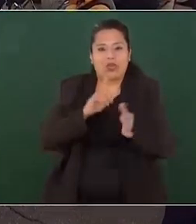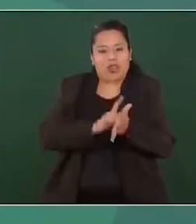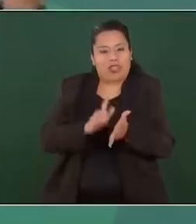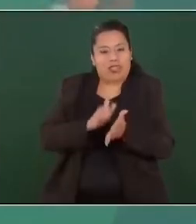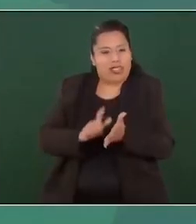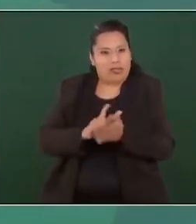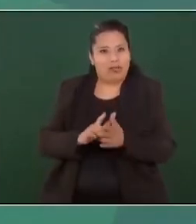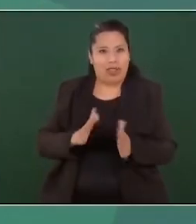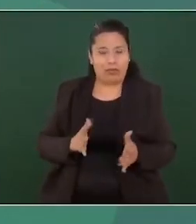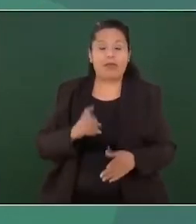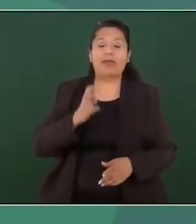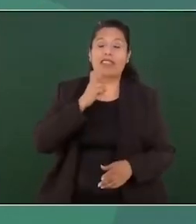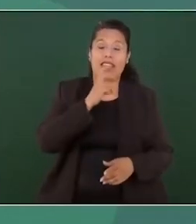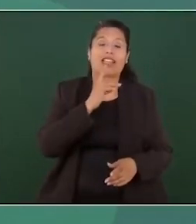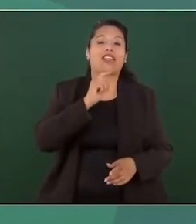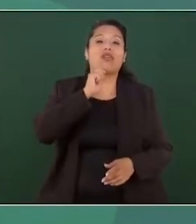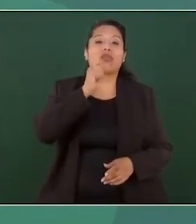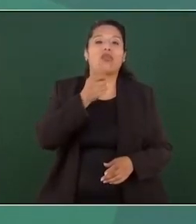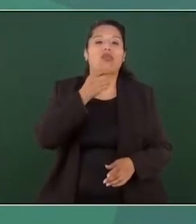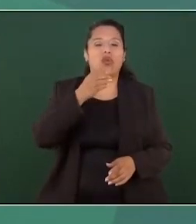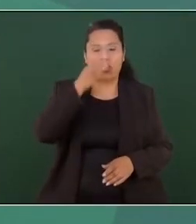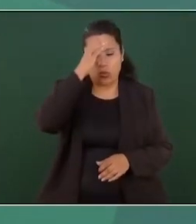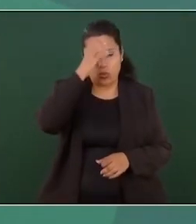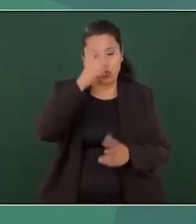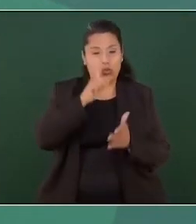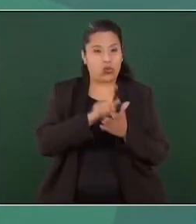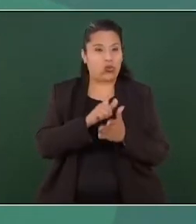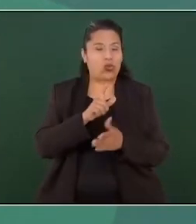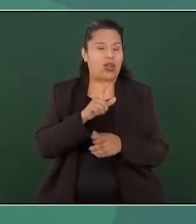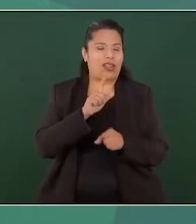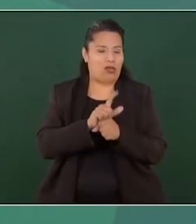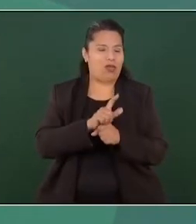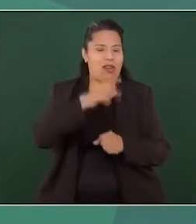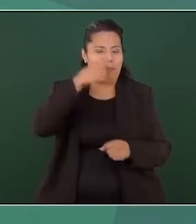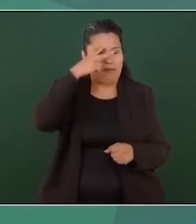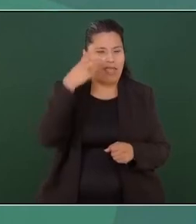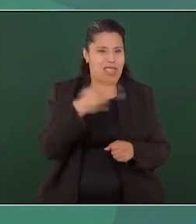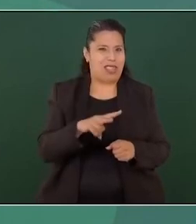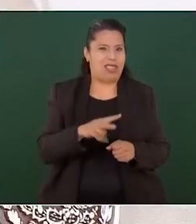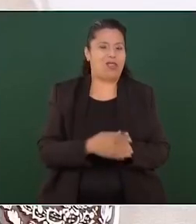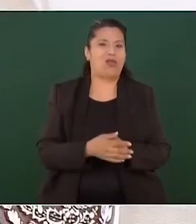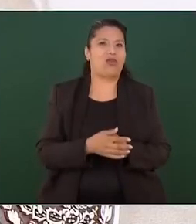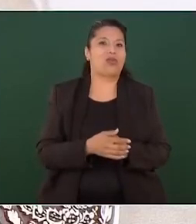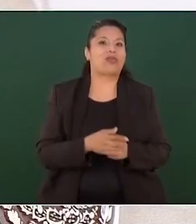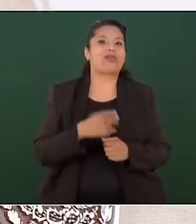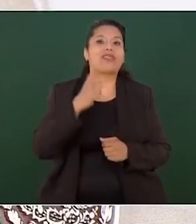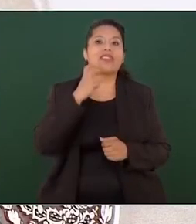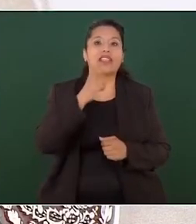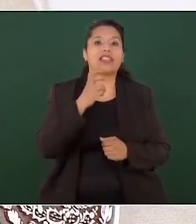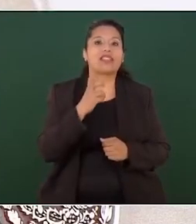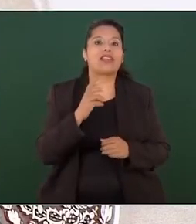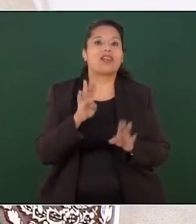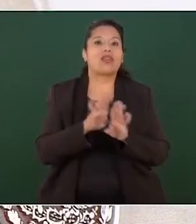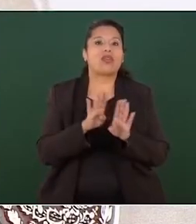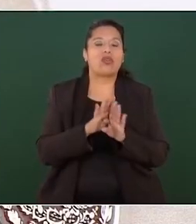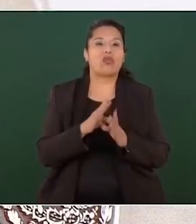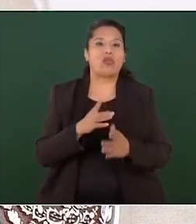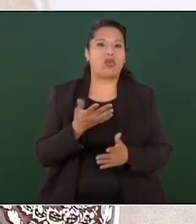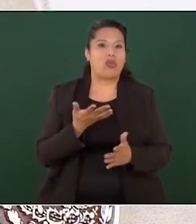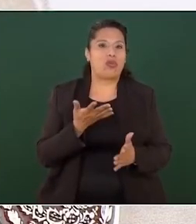la cultura del pueblo de México. Para atreverse a eso, le zumba, ¿eh?